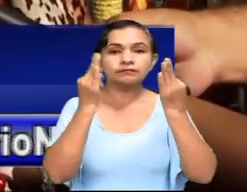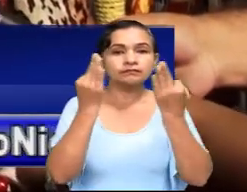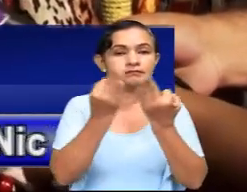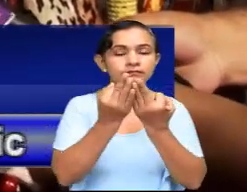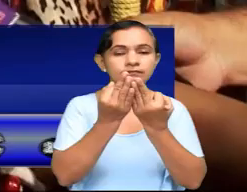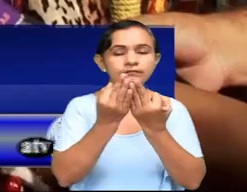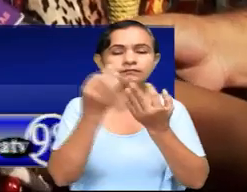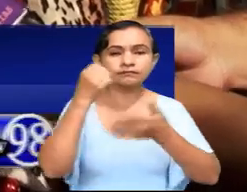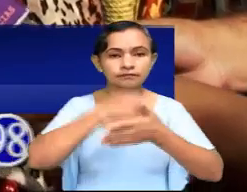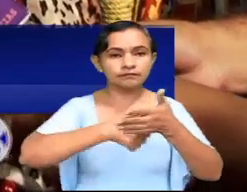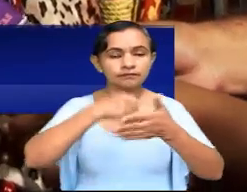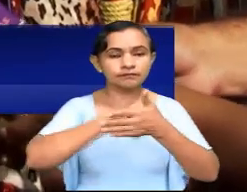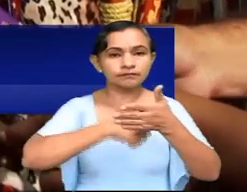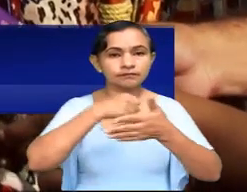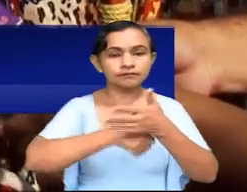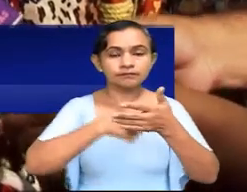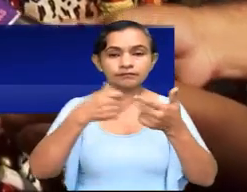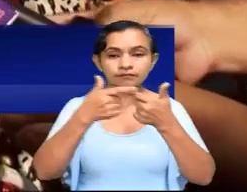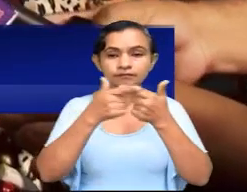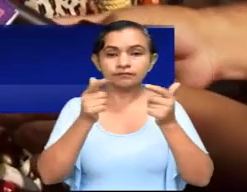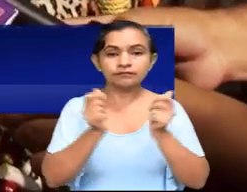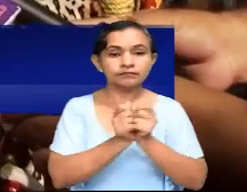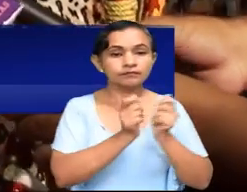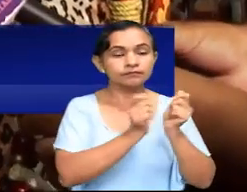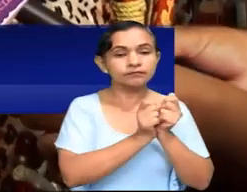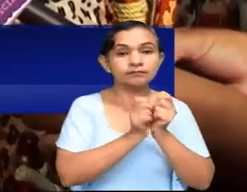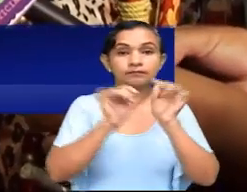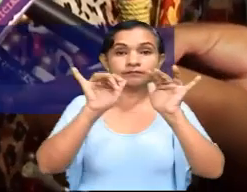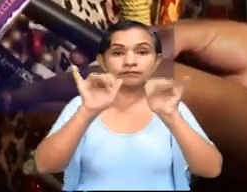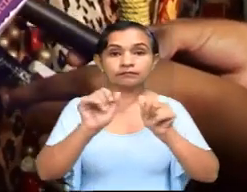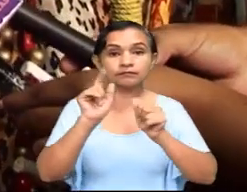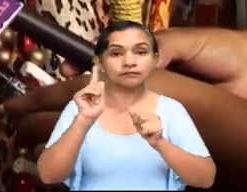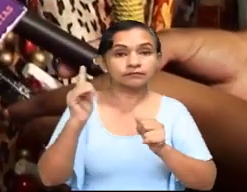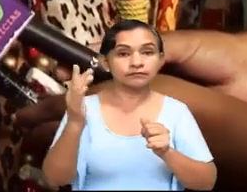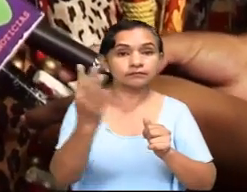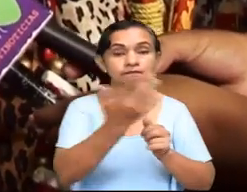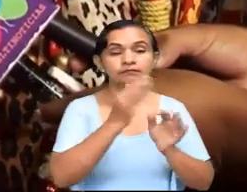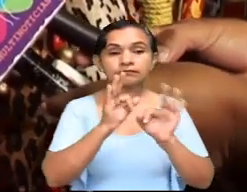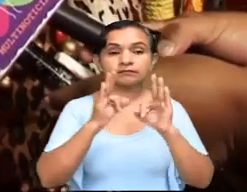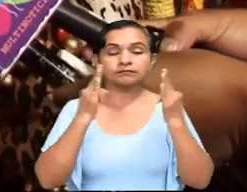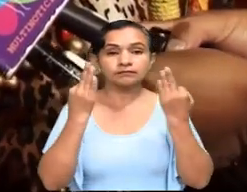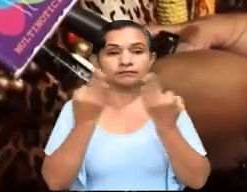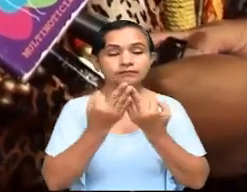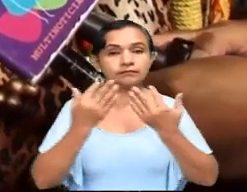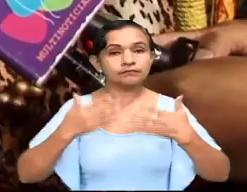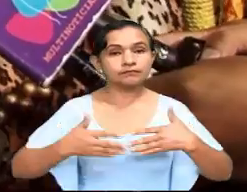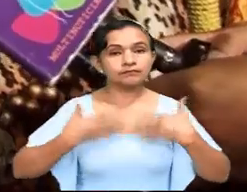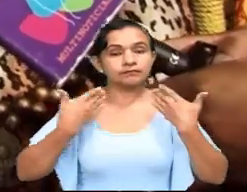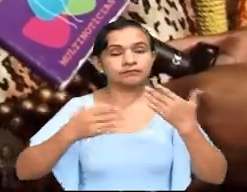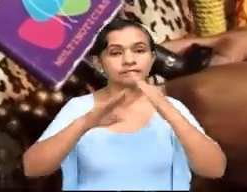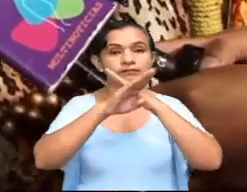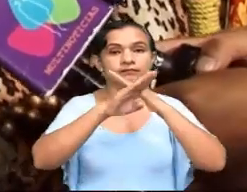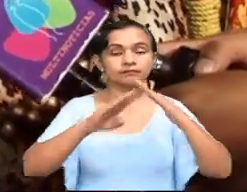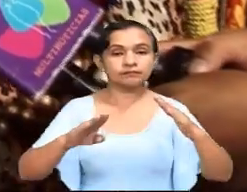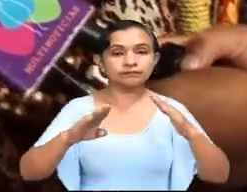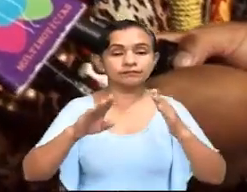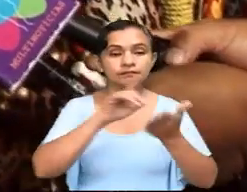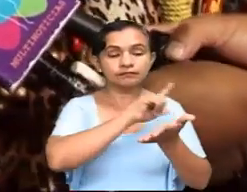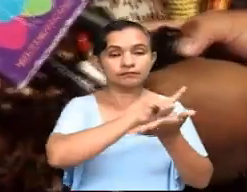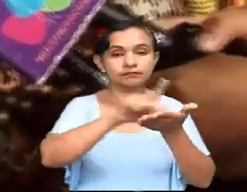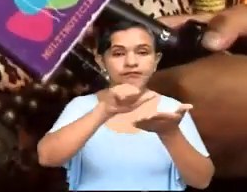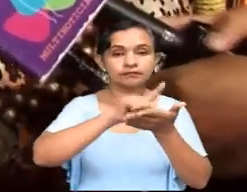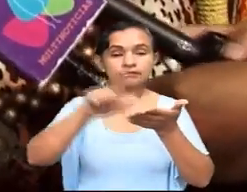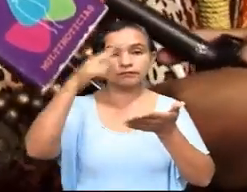con ese esfuerzo. Nuestra maquinaria, nuestras cuadrillas están preparando ya todo para que la familia disfrute en paz y sobre todo en limpieza, que es